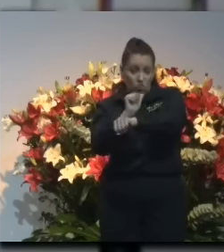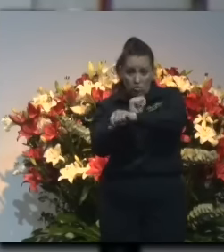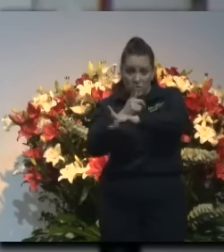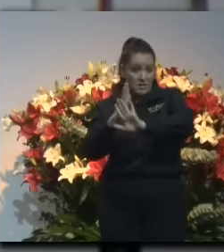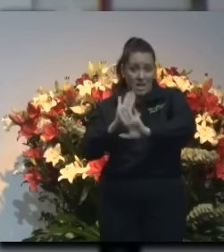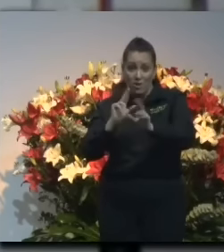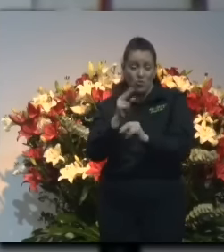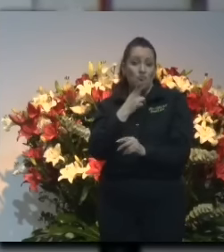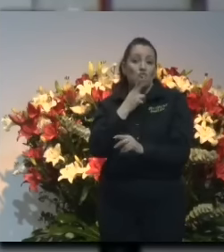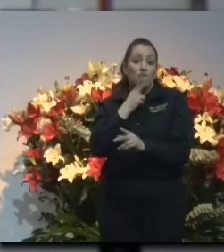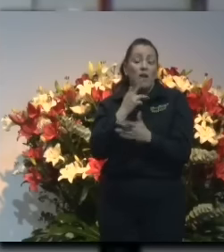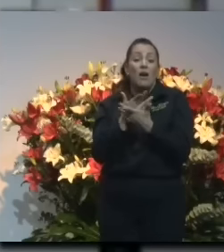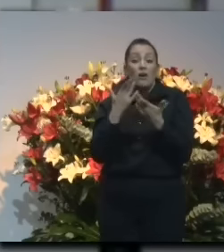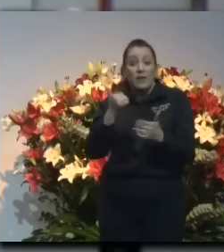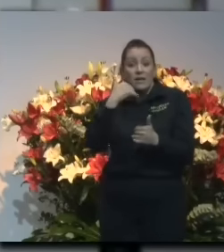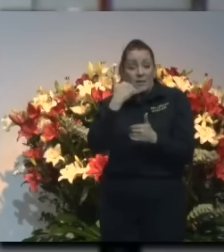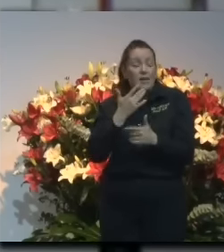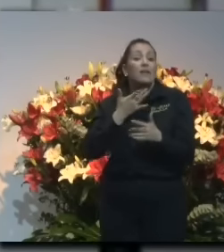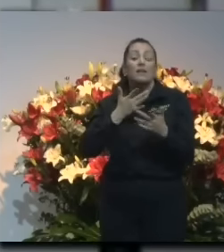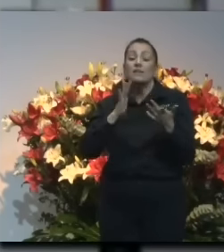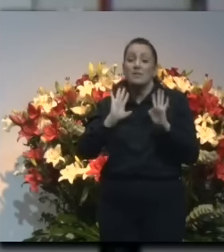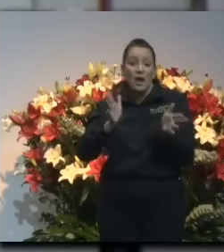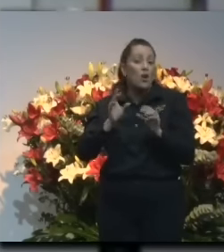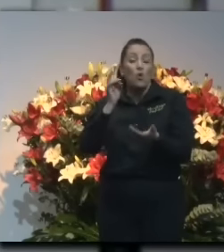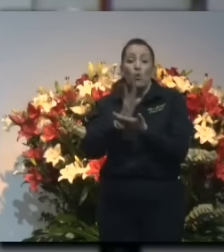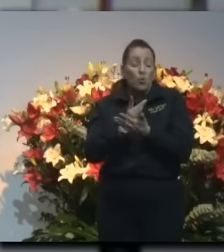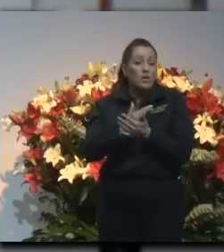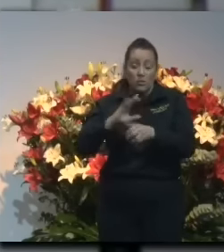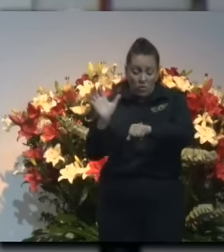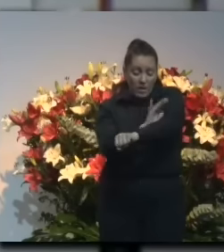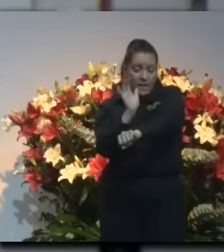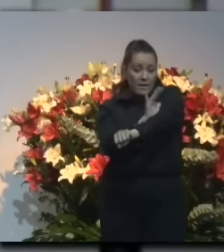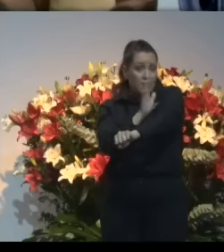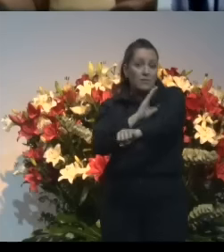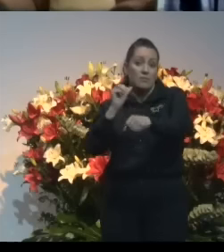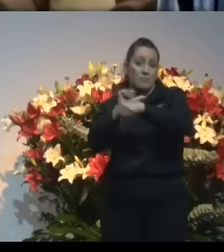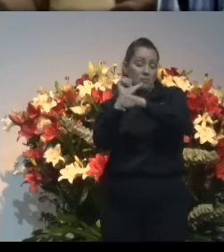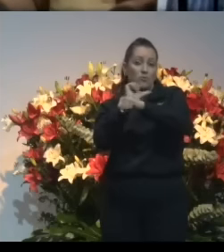México pronto pueda producir más autos eléctricos. Gracias.